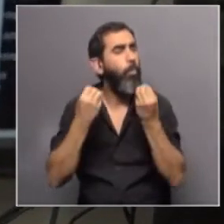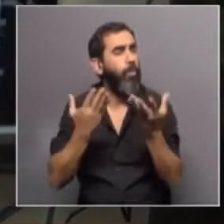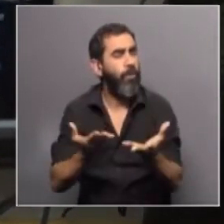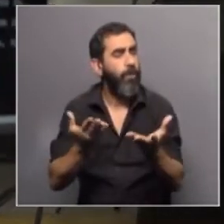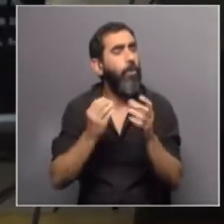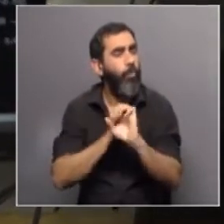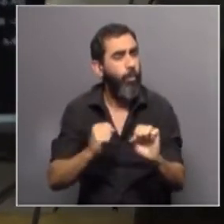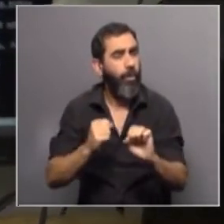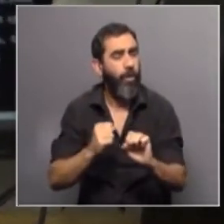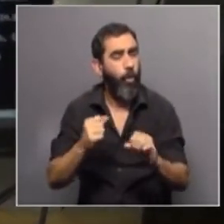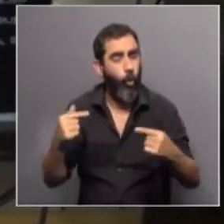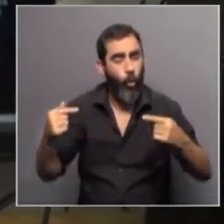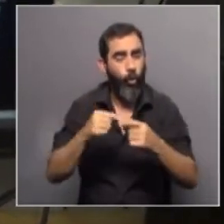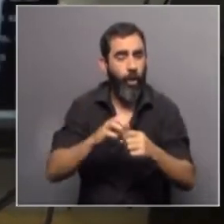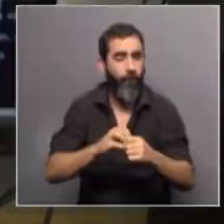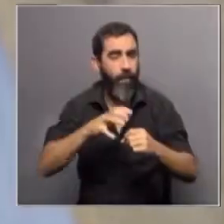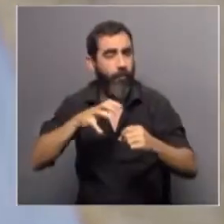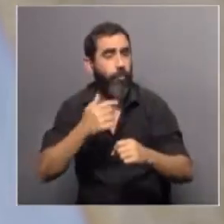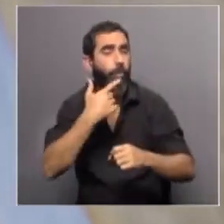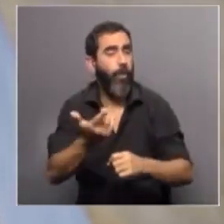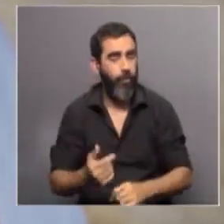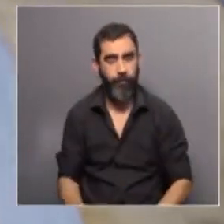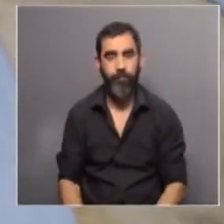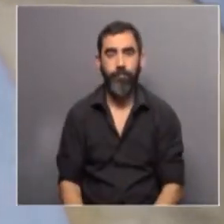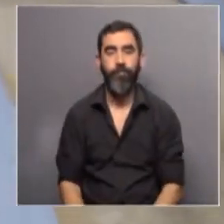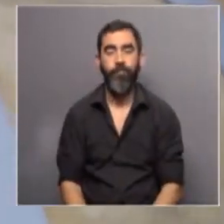pueden ser antiinflamatorios por este mecanismo.